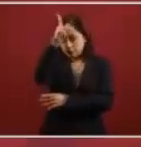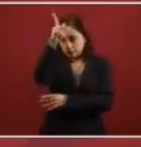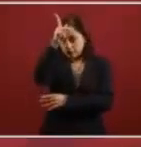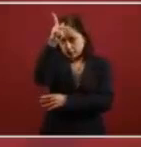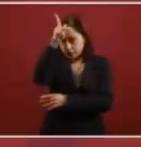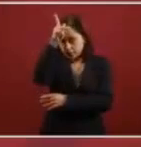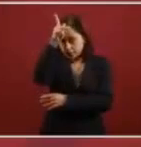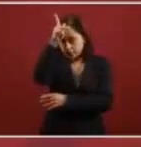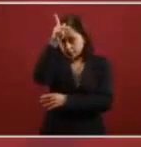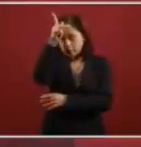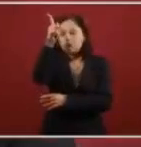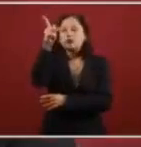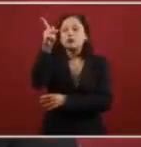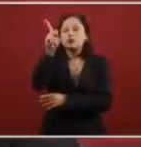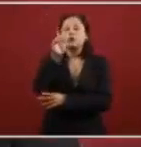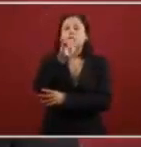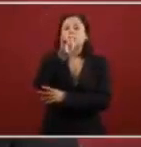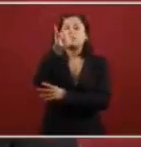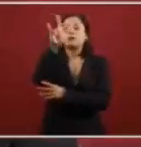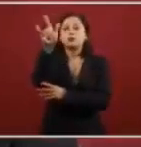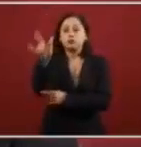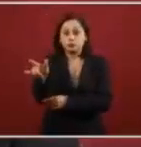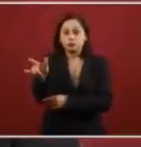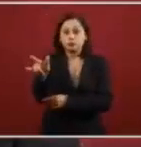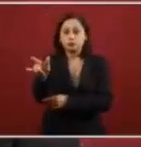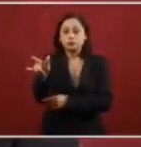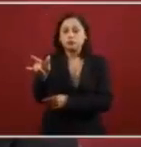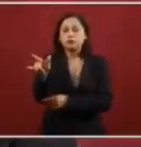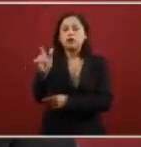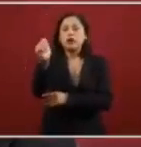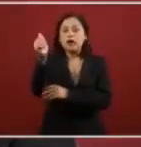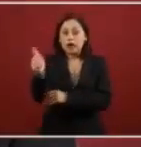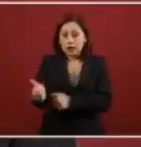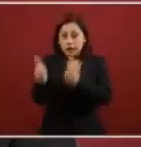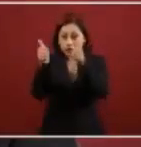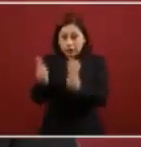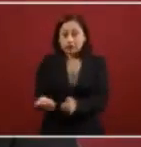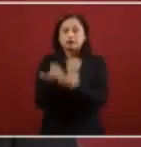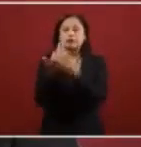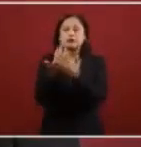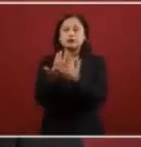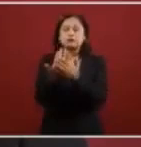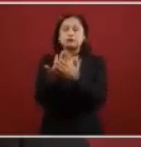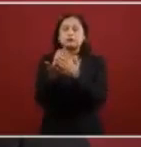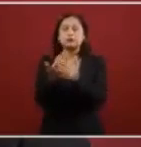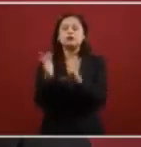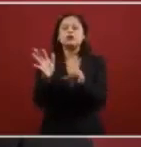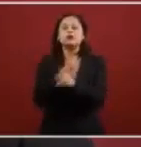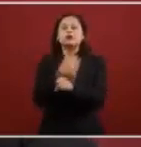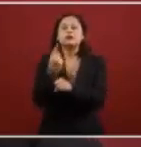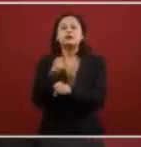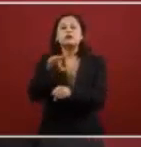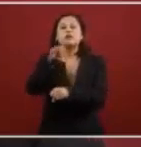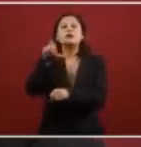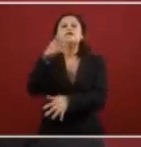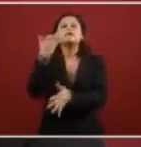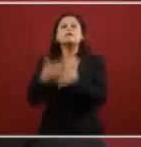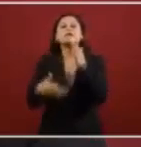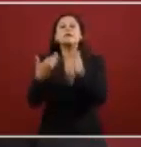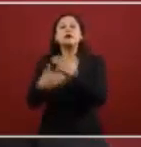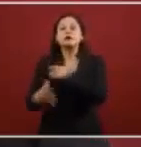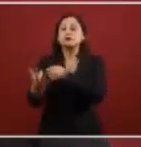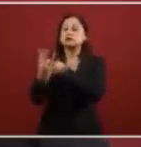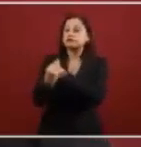ahí tuvo que esperar porque para poder conseguir las autorizaciones en